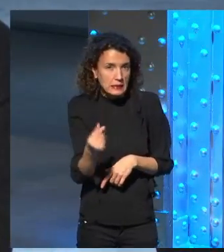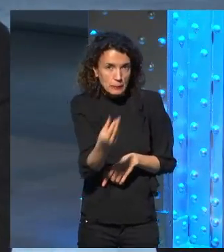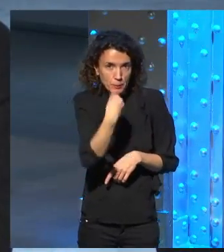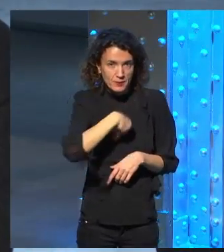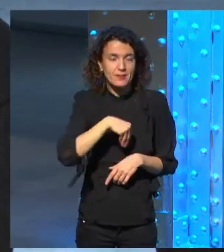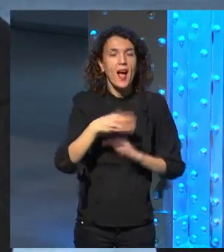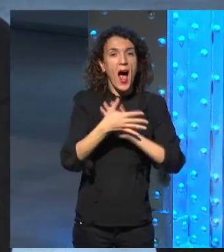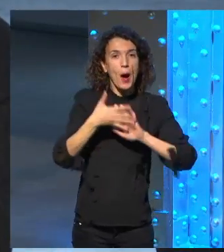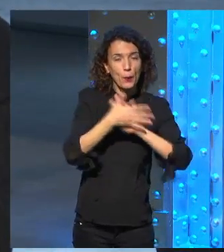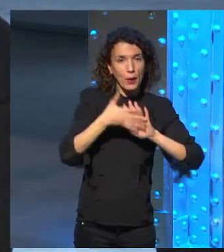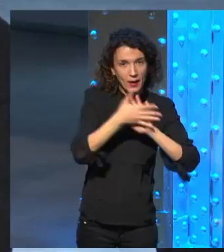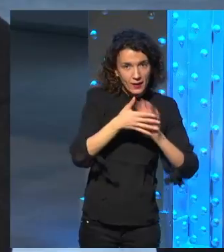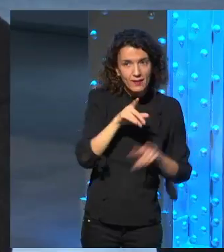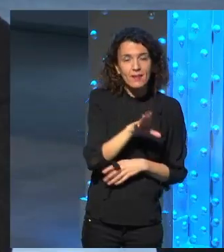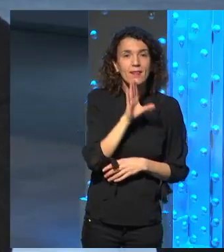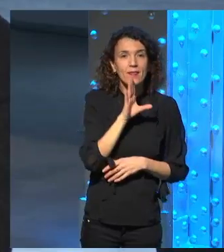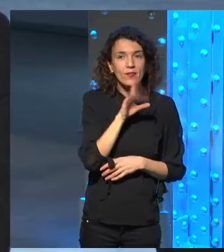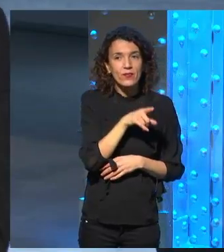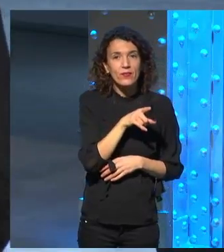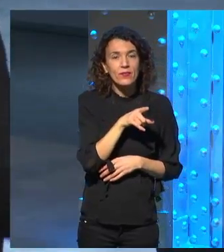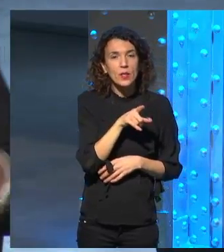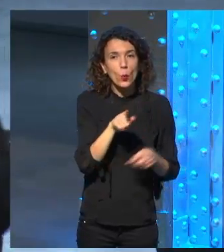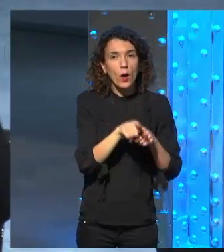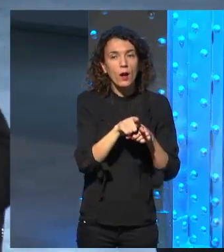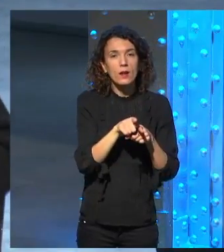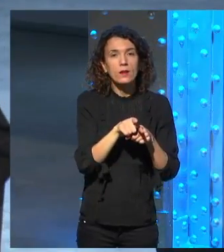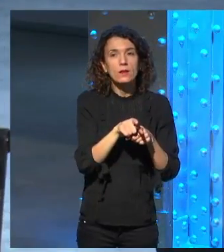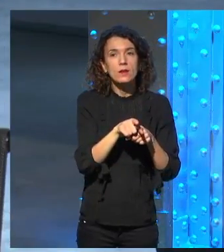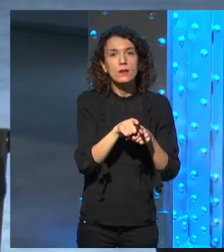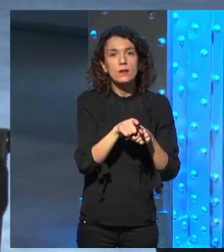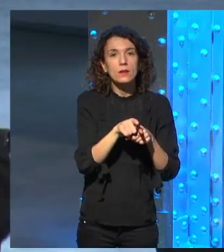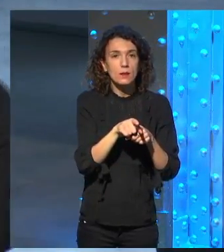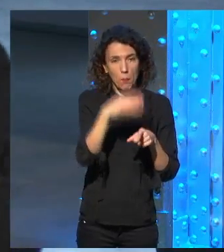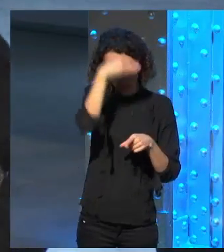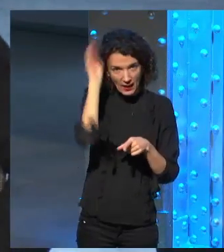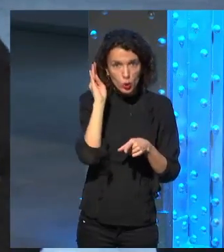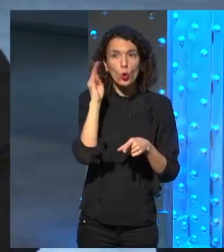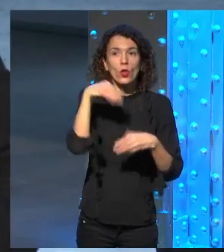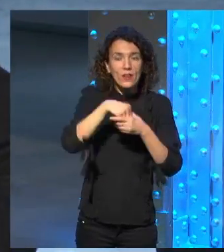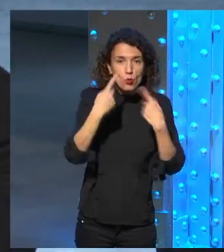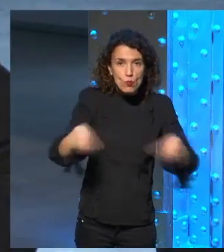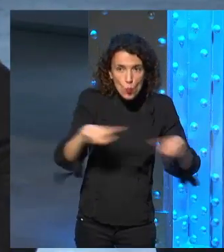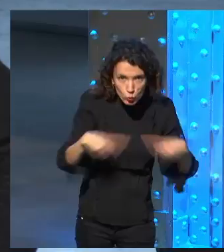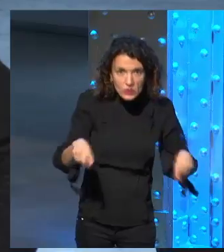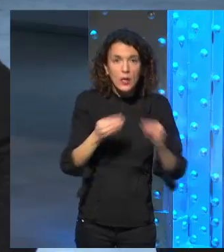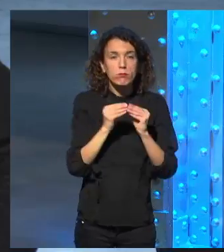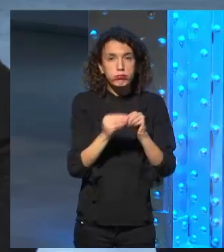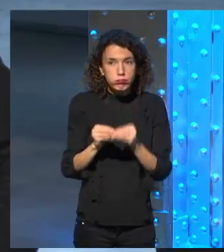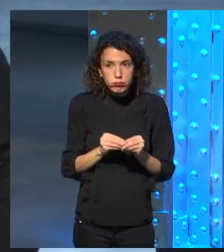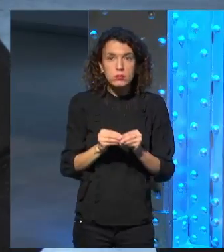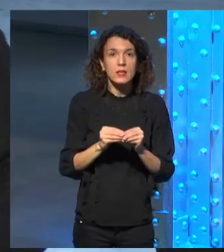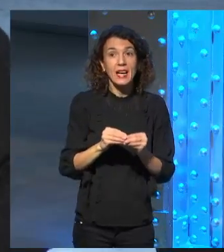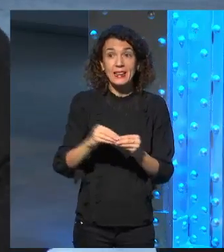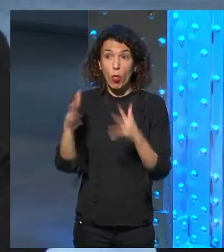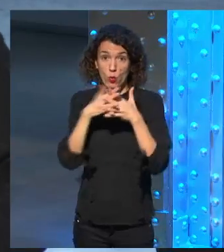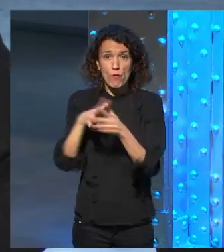cuando has hablado de la influencia que puede tener el hecho de que Bartók haya compuesto esta música en